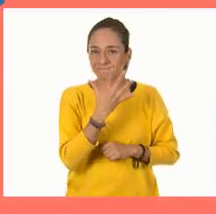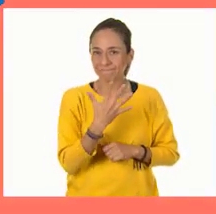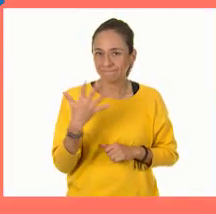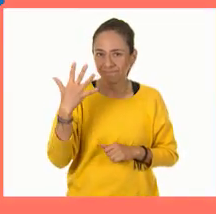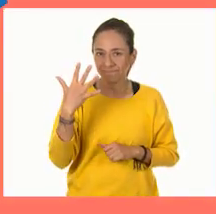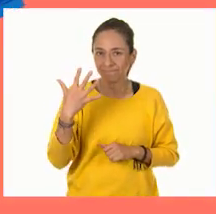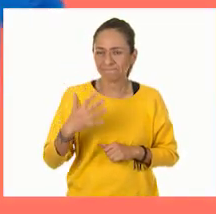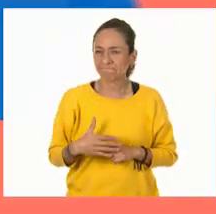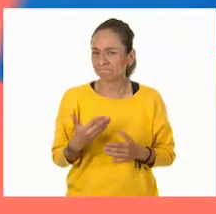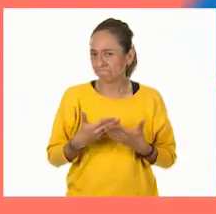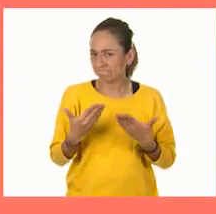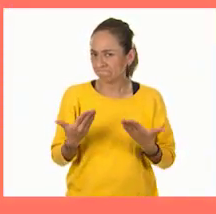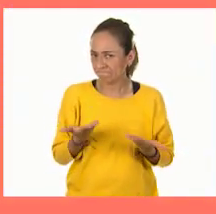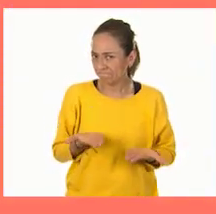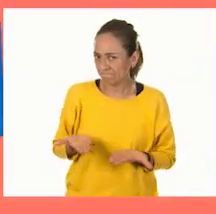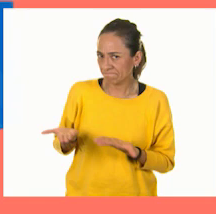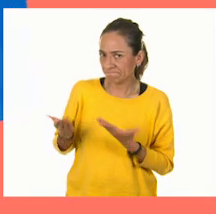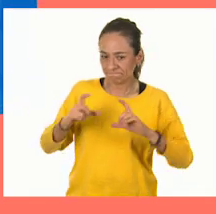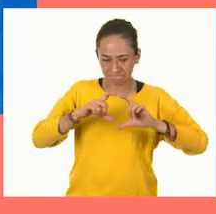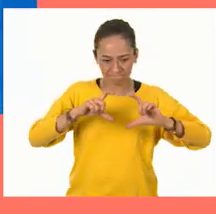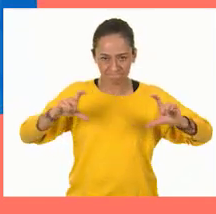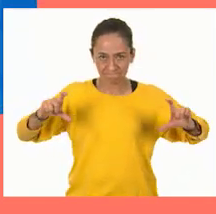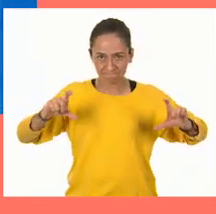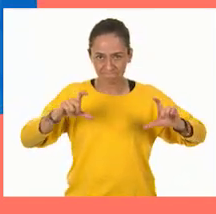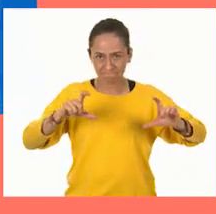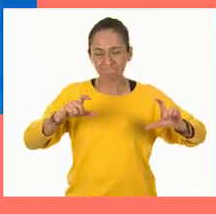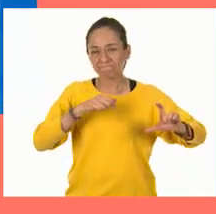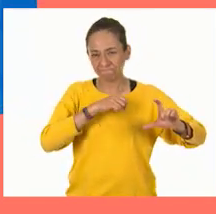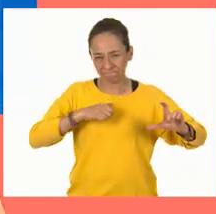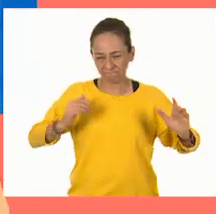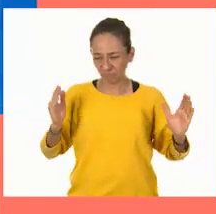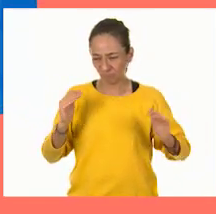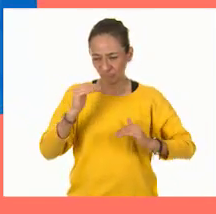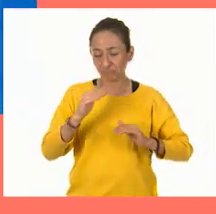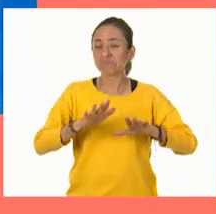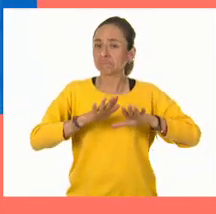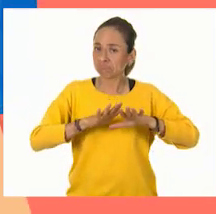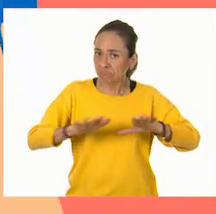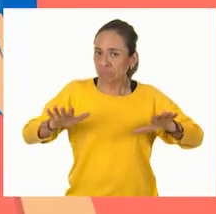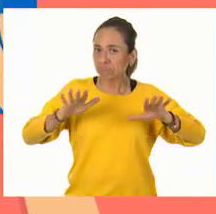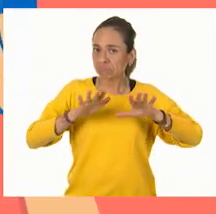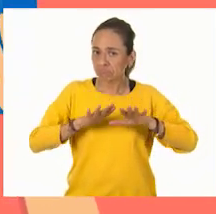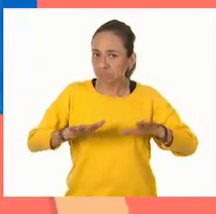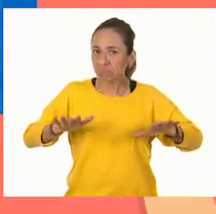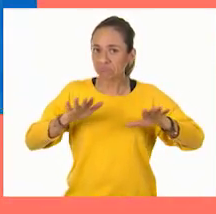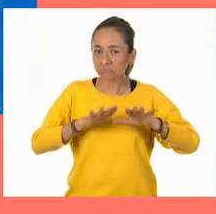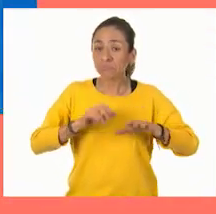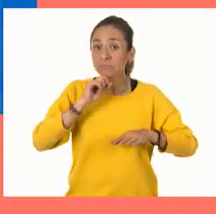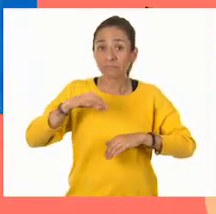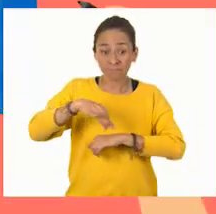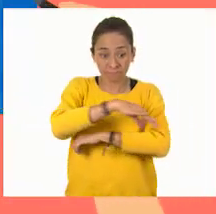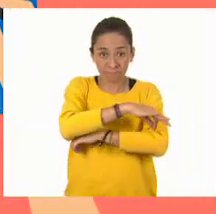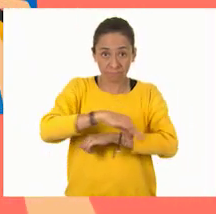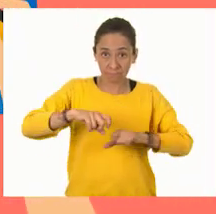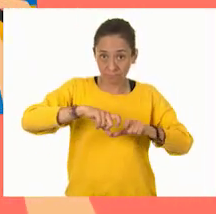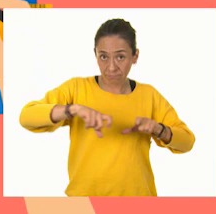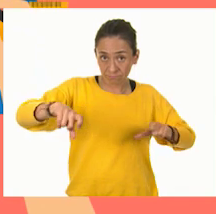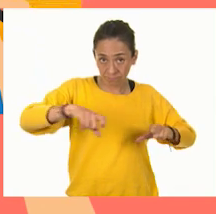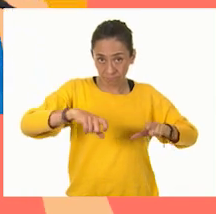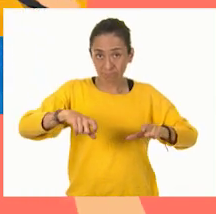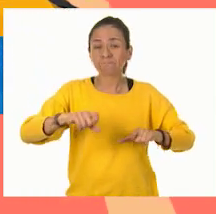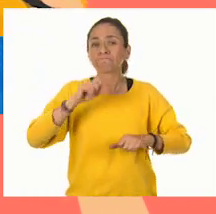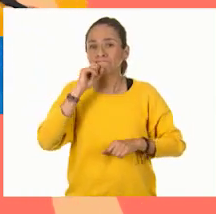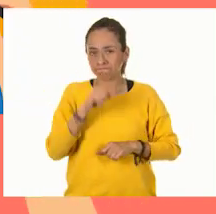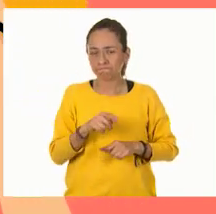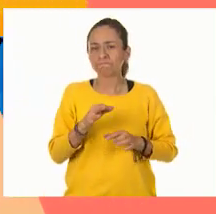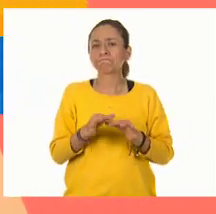5. Ahora tenemos un pequeño pedazo de playera. Estira a lo ancho y con ayuda de la regla, mide y marca con